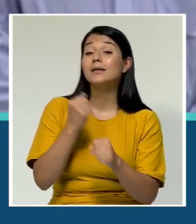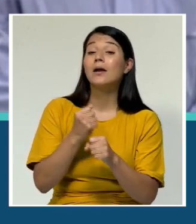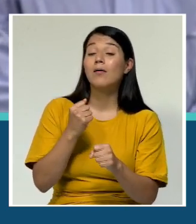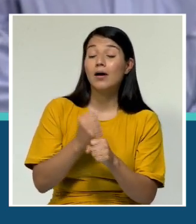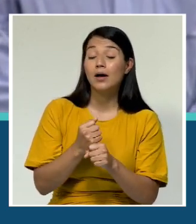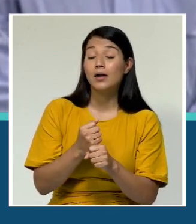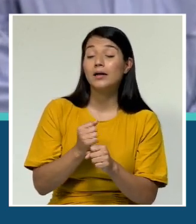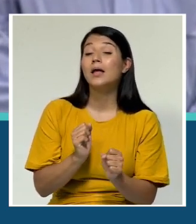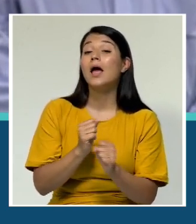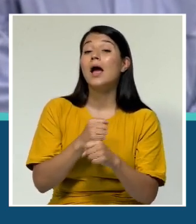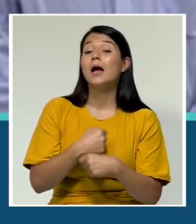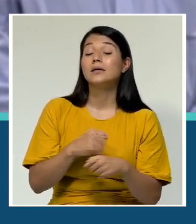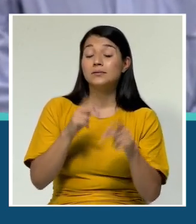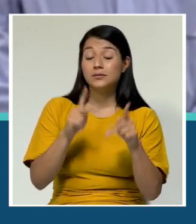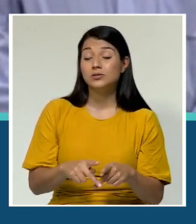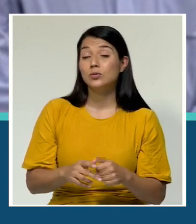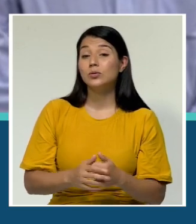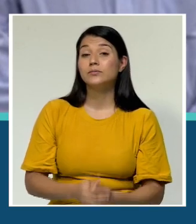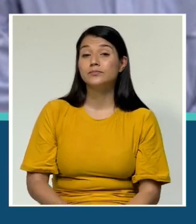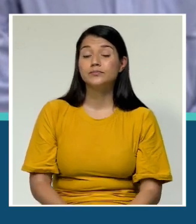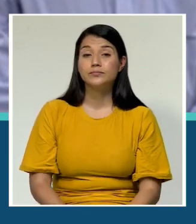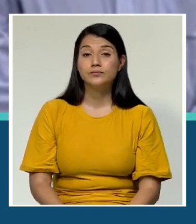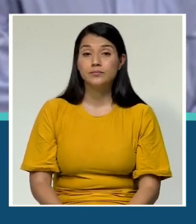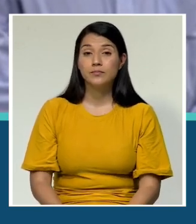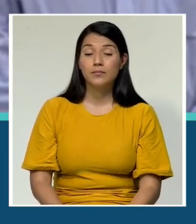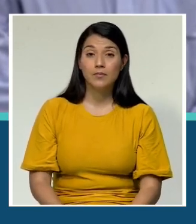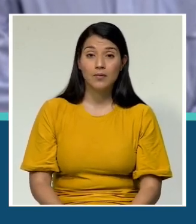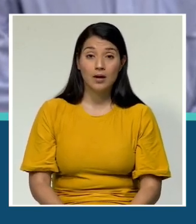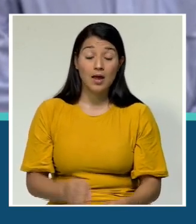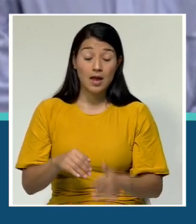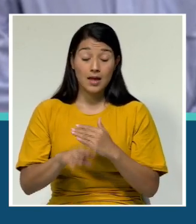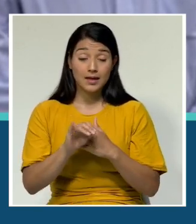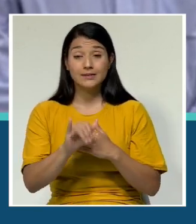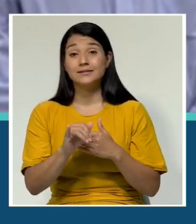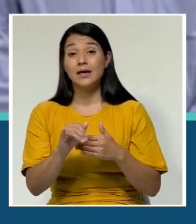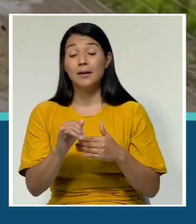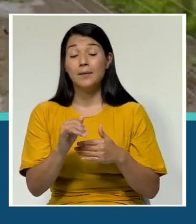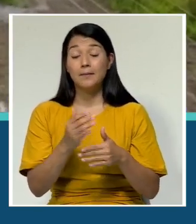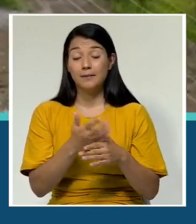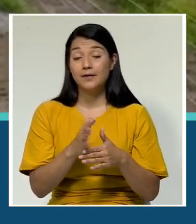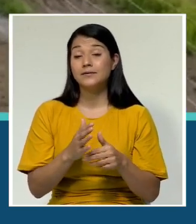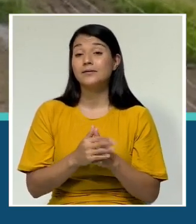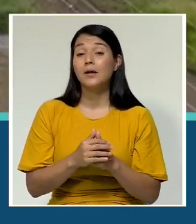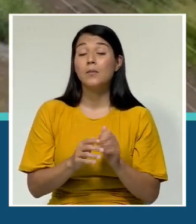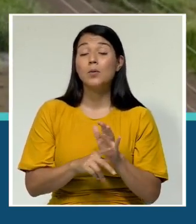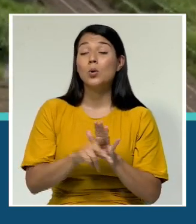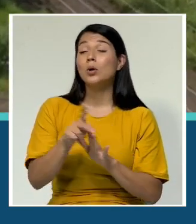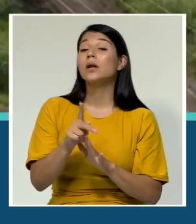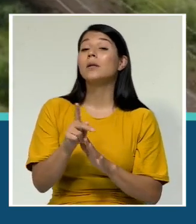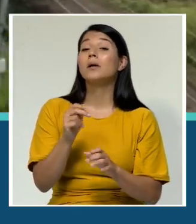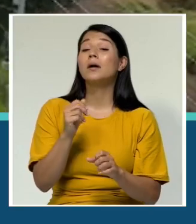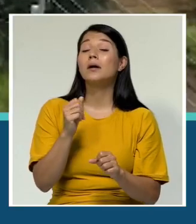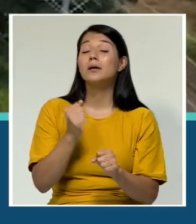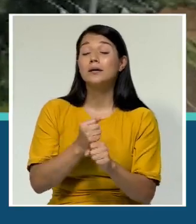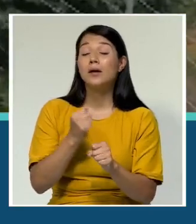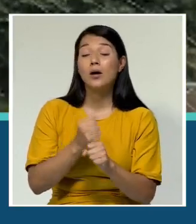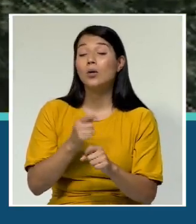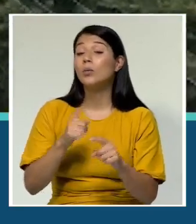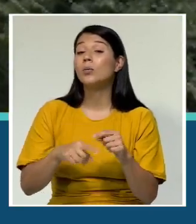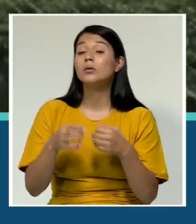Con una inversión de 150 millones de colones se desarrollaron 5 proyectos en la Ruta 1, las cuales se esperan que estén concluidas en